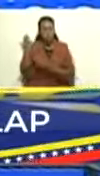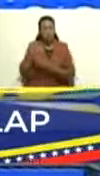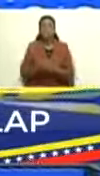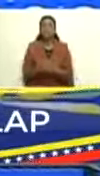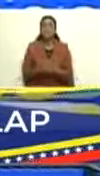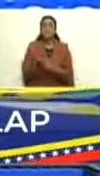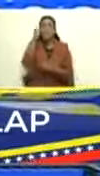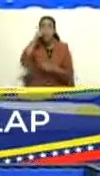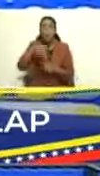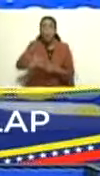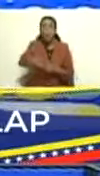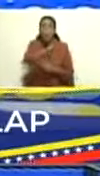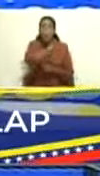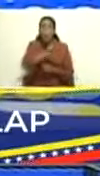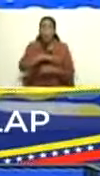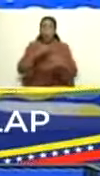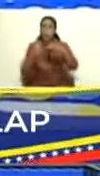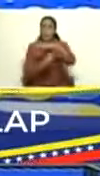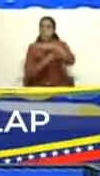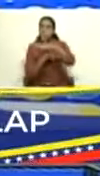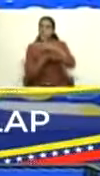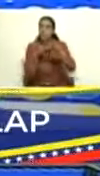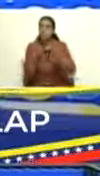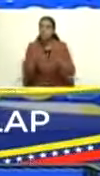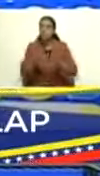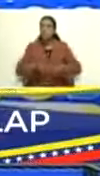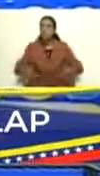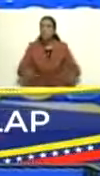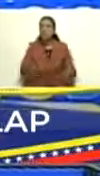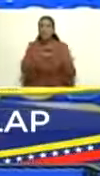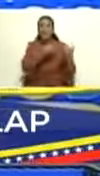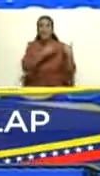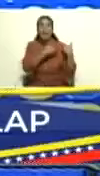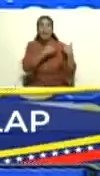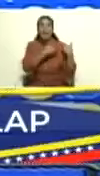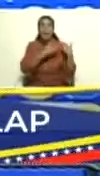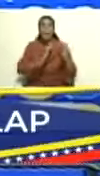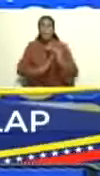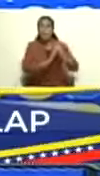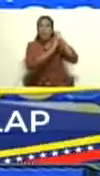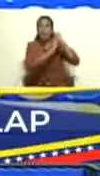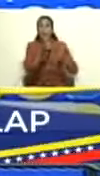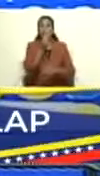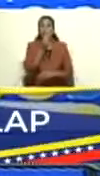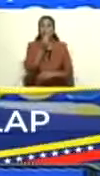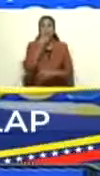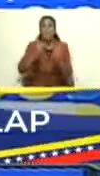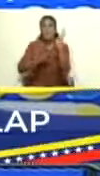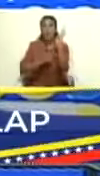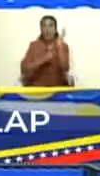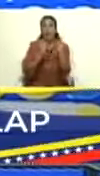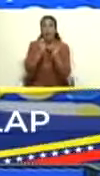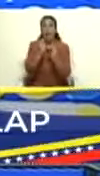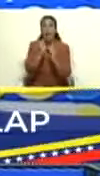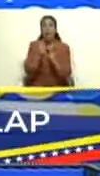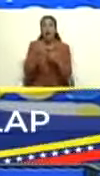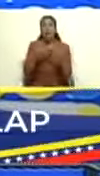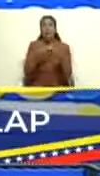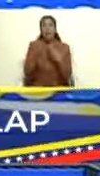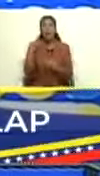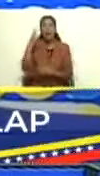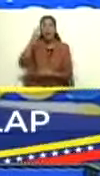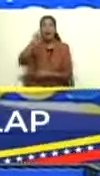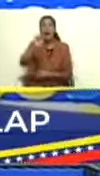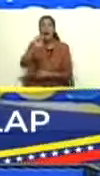del pueblo profundo, de las bases, que es jefa del Estado Mayor de Alimentación de la parroquia Antímano,